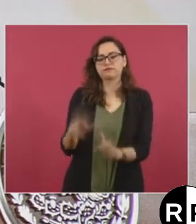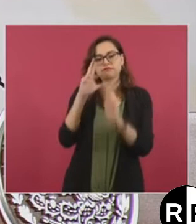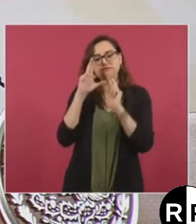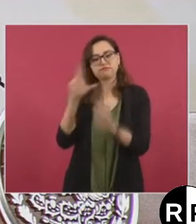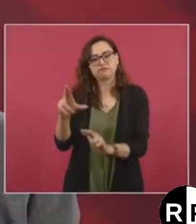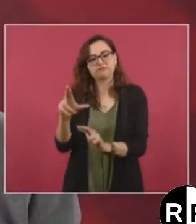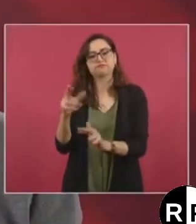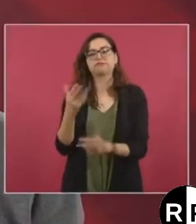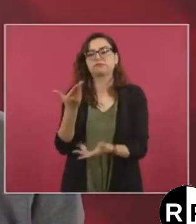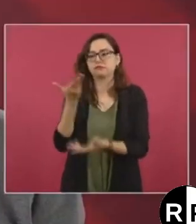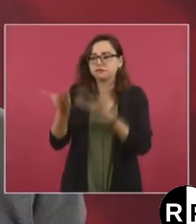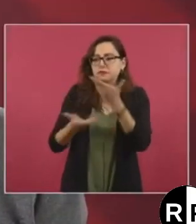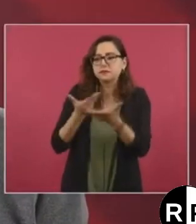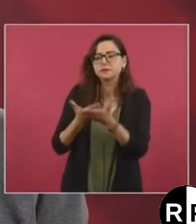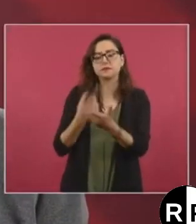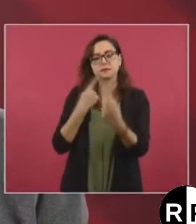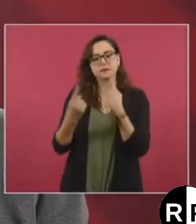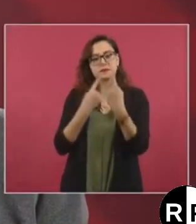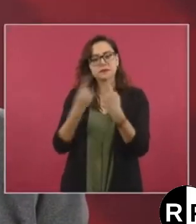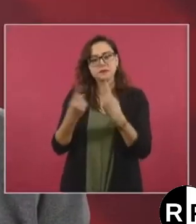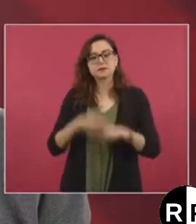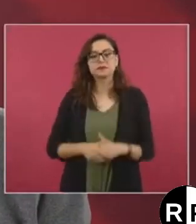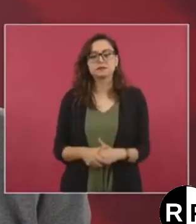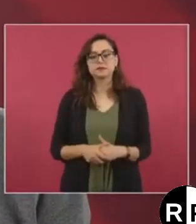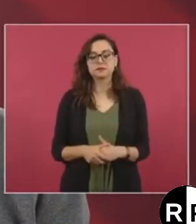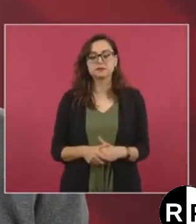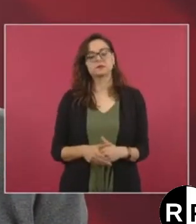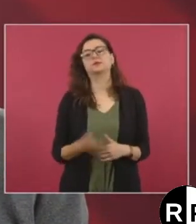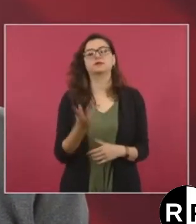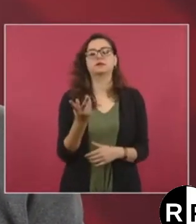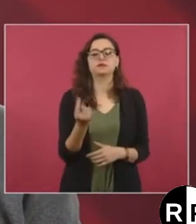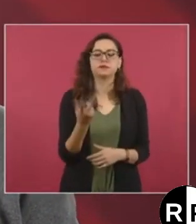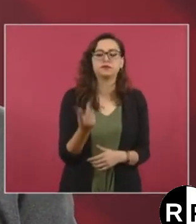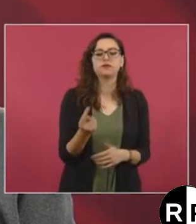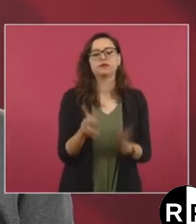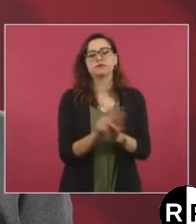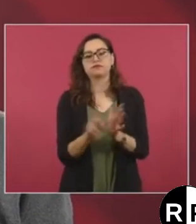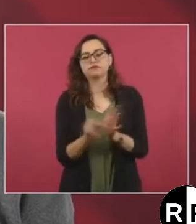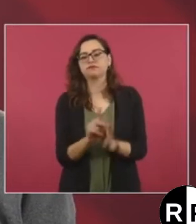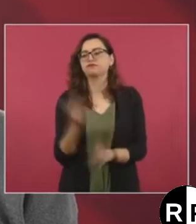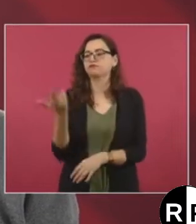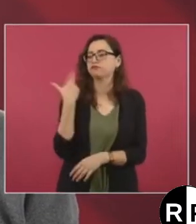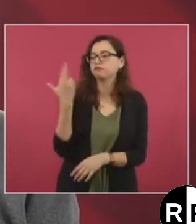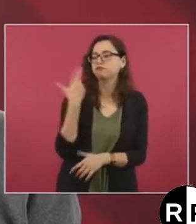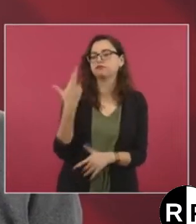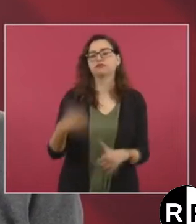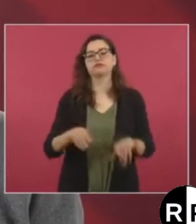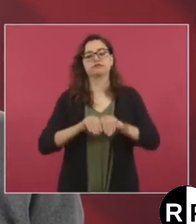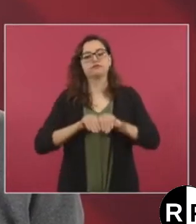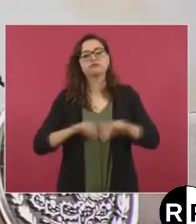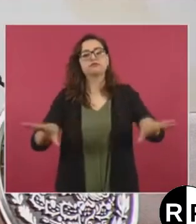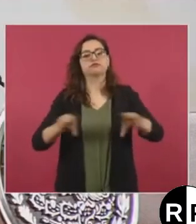intención de diálogo. Agradezco también a nuestros medios de comunicación, que también hicieron posible que llegáramos a